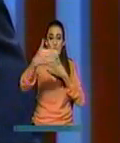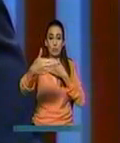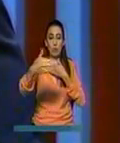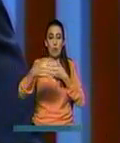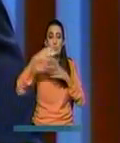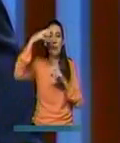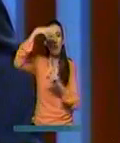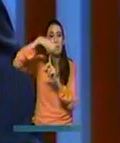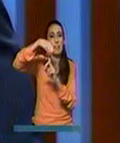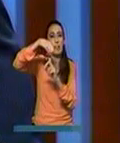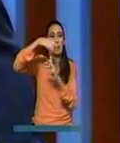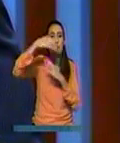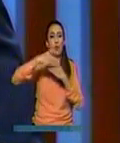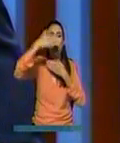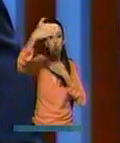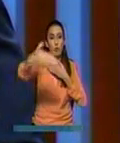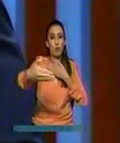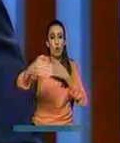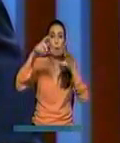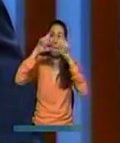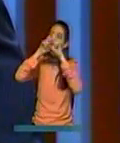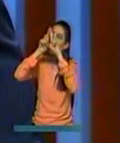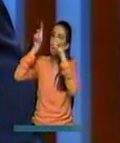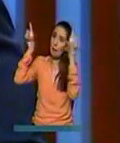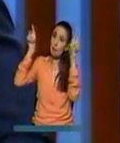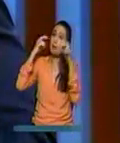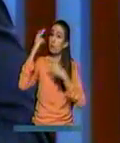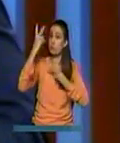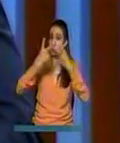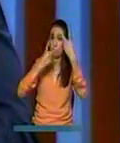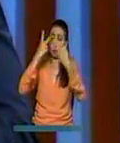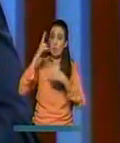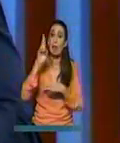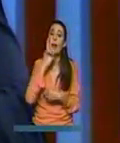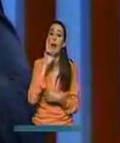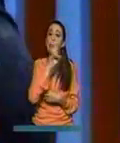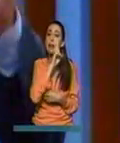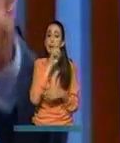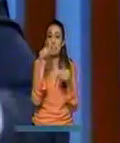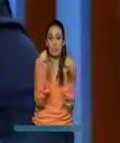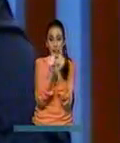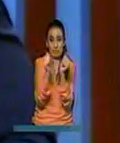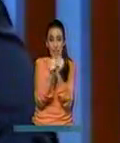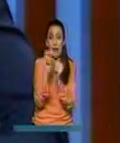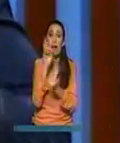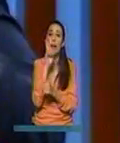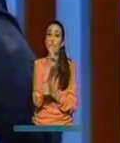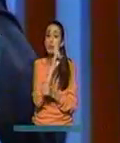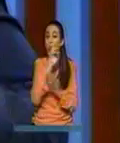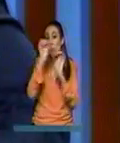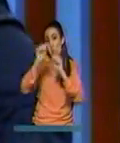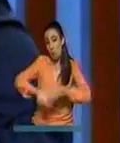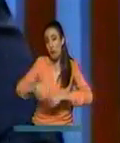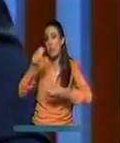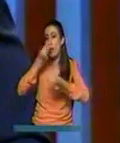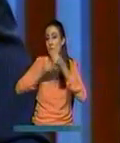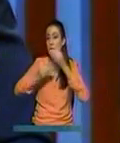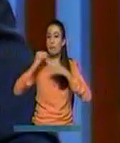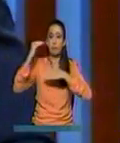mundo. Ahí está la fábrica, la pueden visitar. Está el restaurante pegado a la fábrica con un gran viltral. Pueden ver el